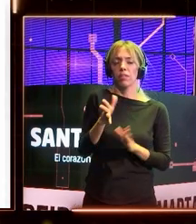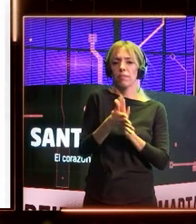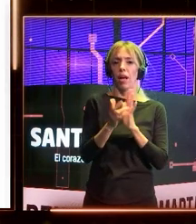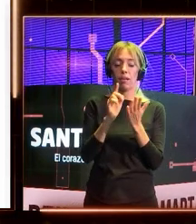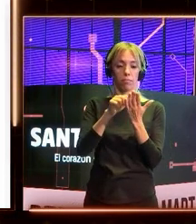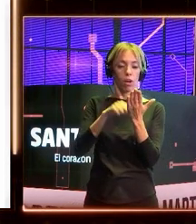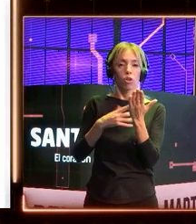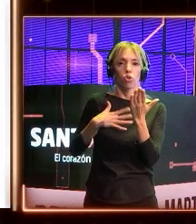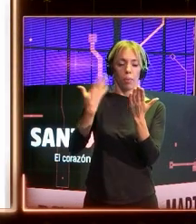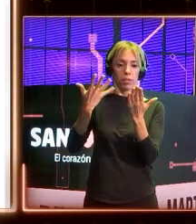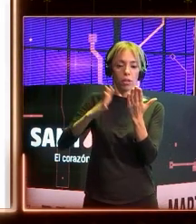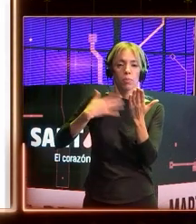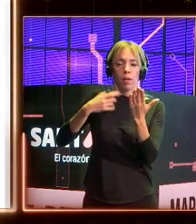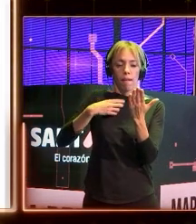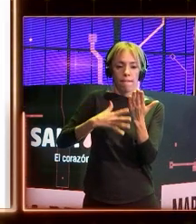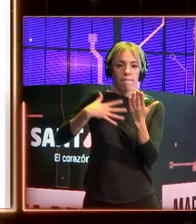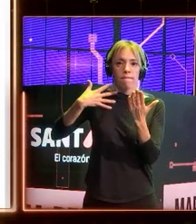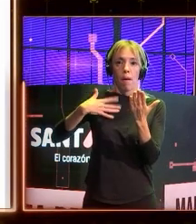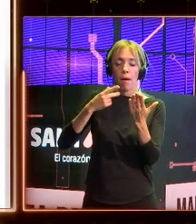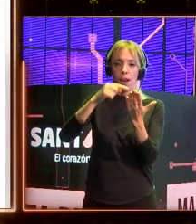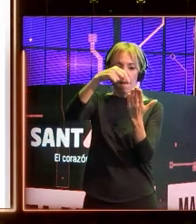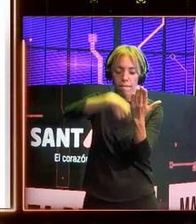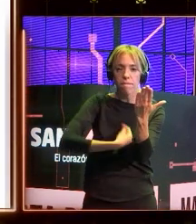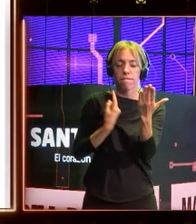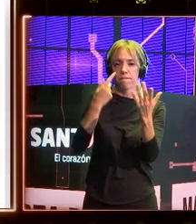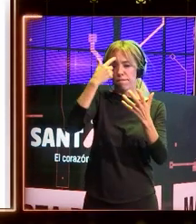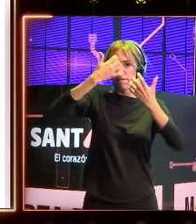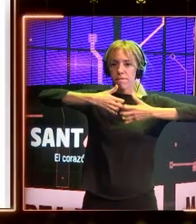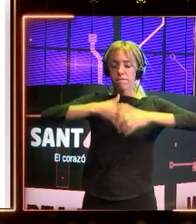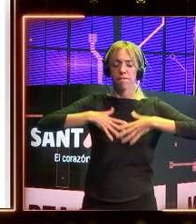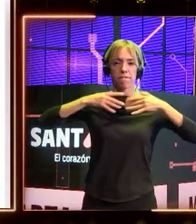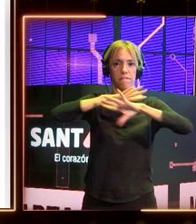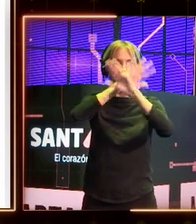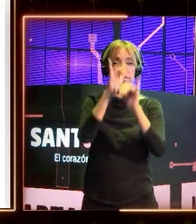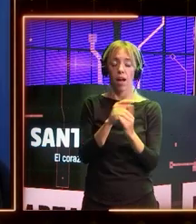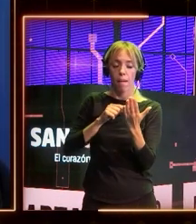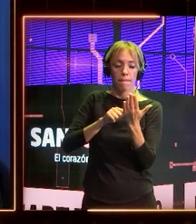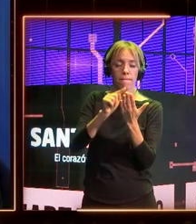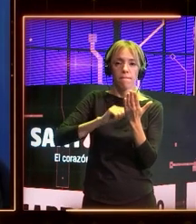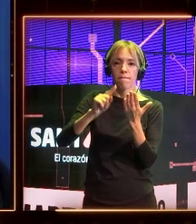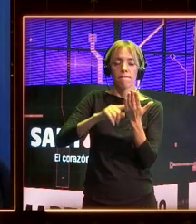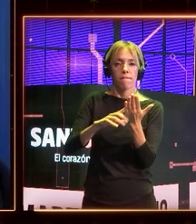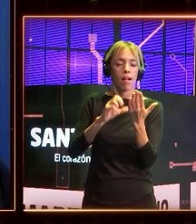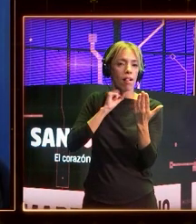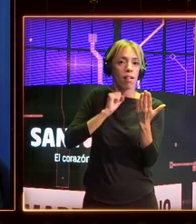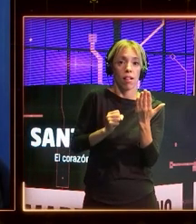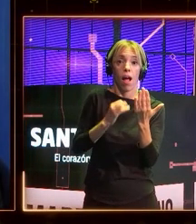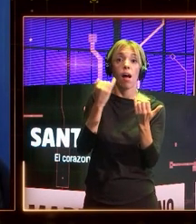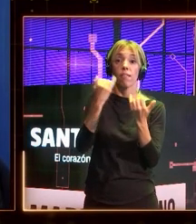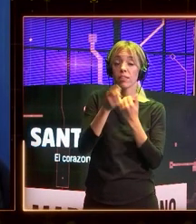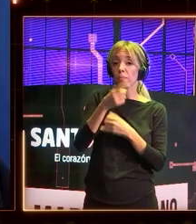una sorpresa tras otra para darte pequeños chutes de dopamina, y ocurre que es perfecto para